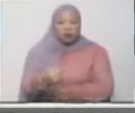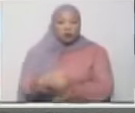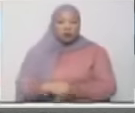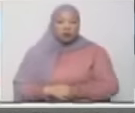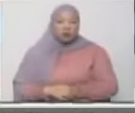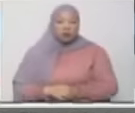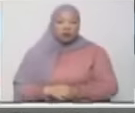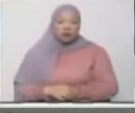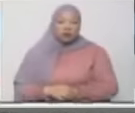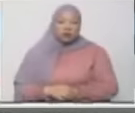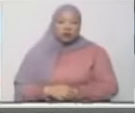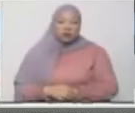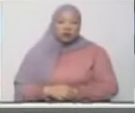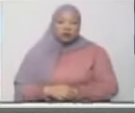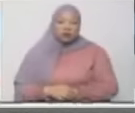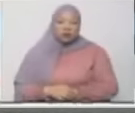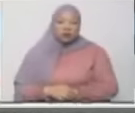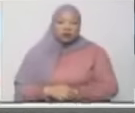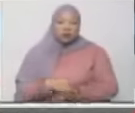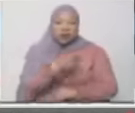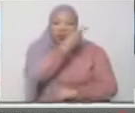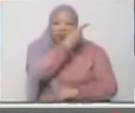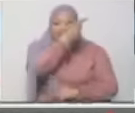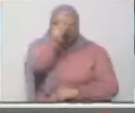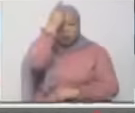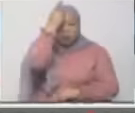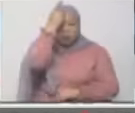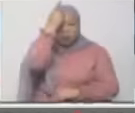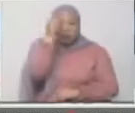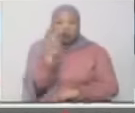No, Diosdado, ayúdame.